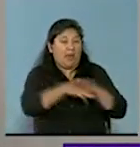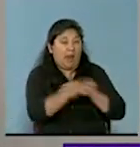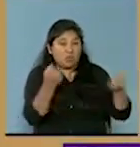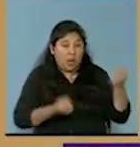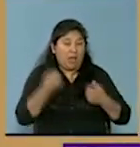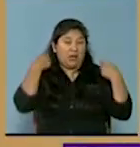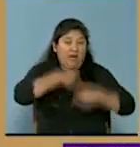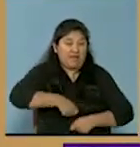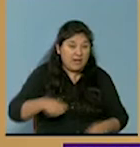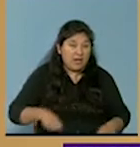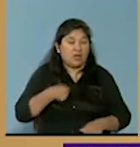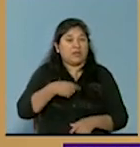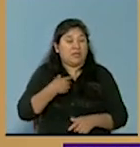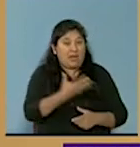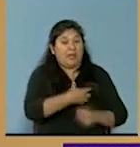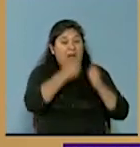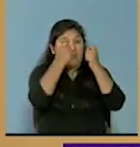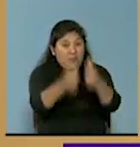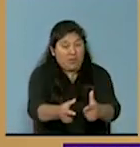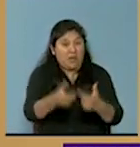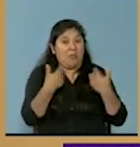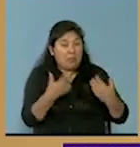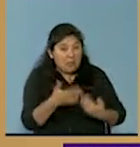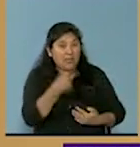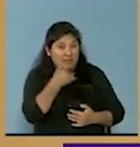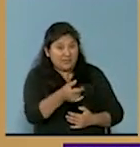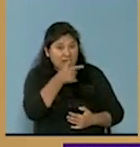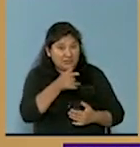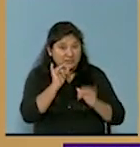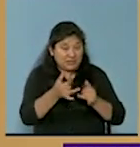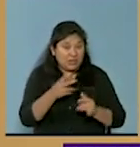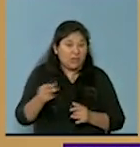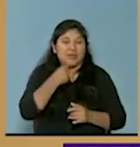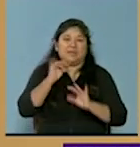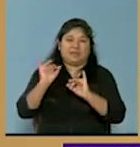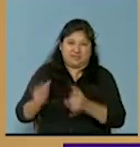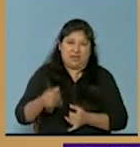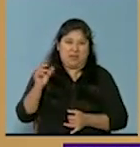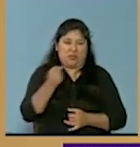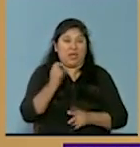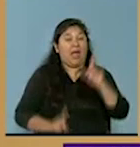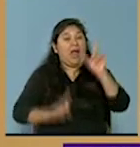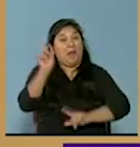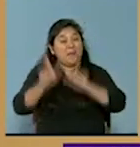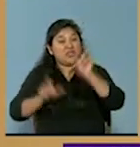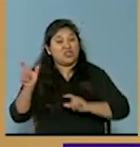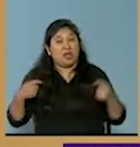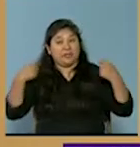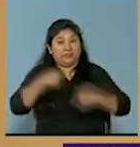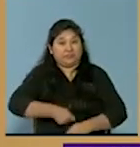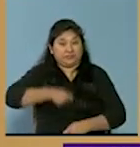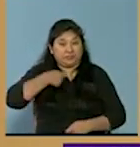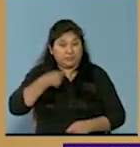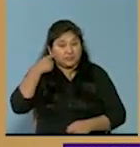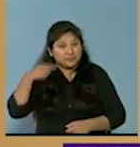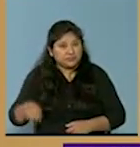a que a ser rechazados más de eso mire yo en estos años nunca ha sufrido una situación de violencia